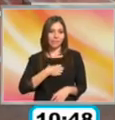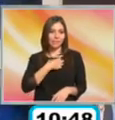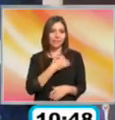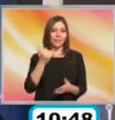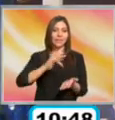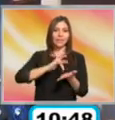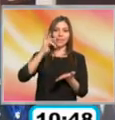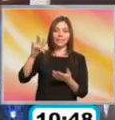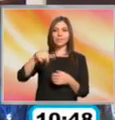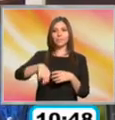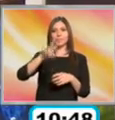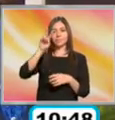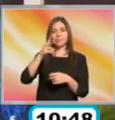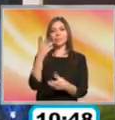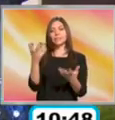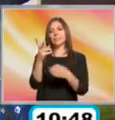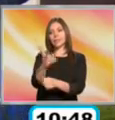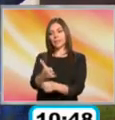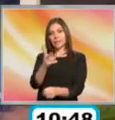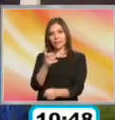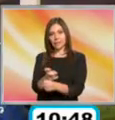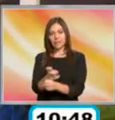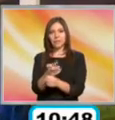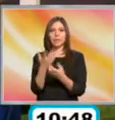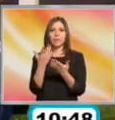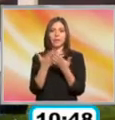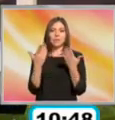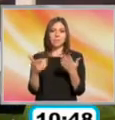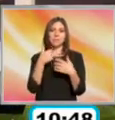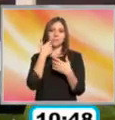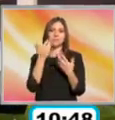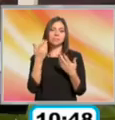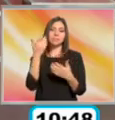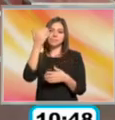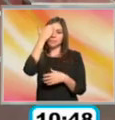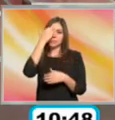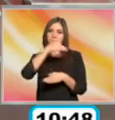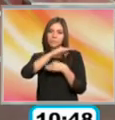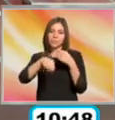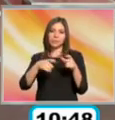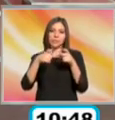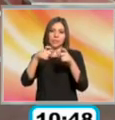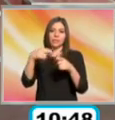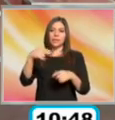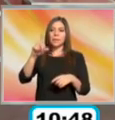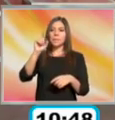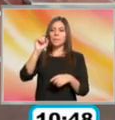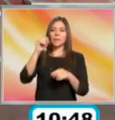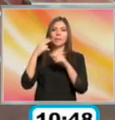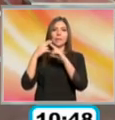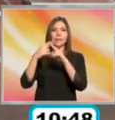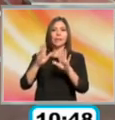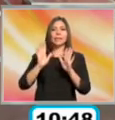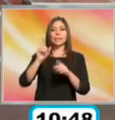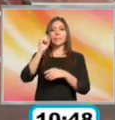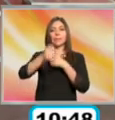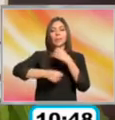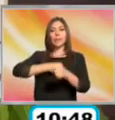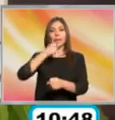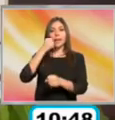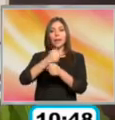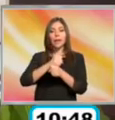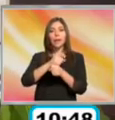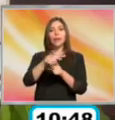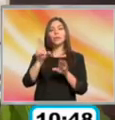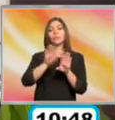con el programa que nos hayan invitado. Y bueno, aquí les estamos presentando nuestro disco que se llama 20 aniversario. Ya son 20 años de carrera, ya